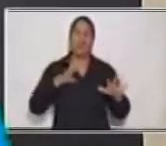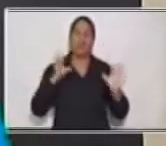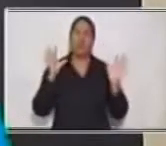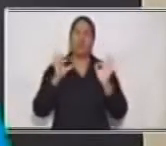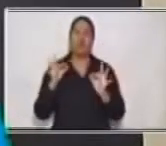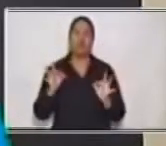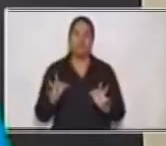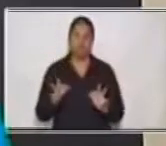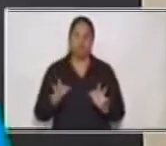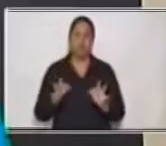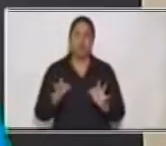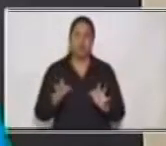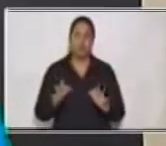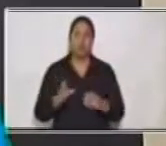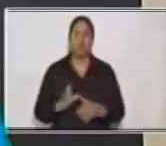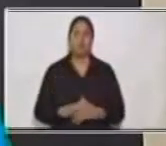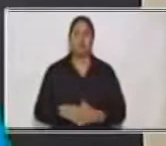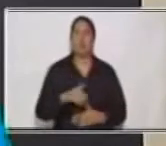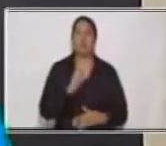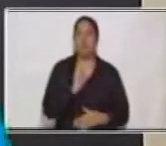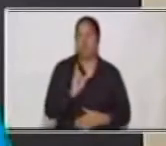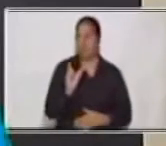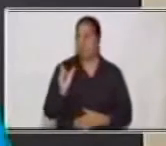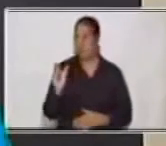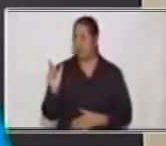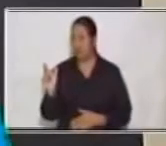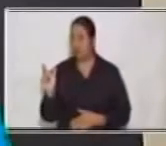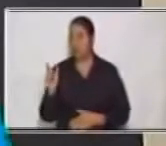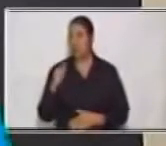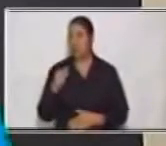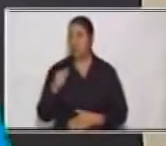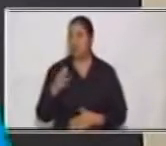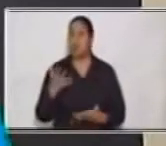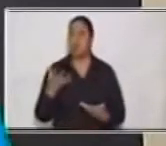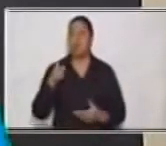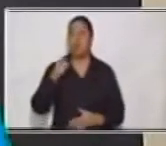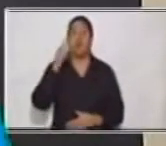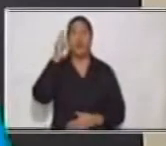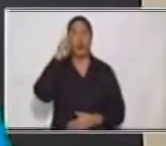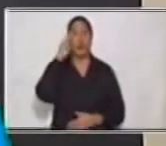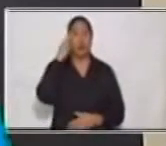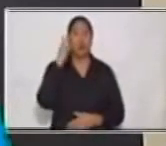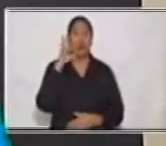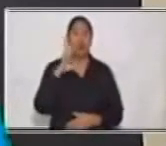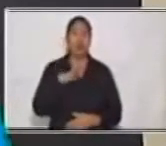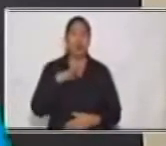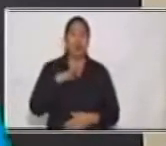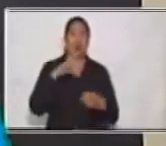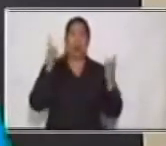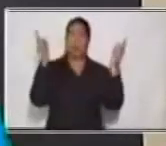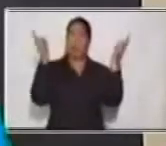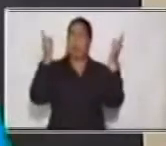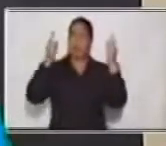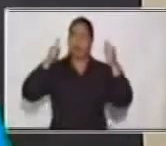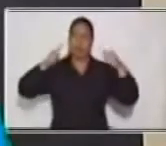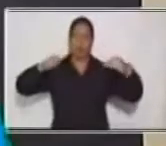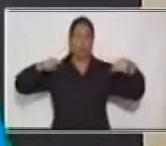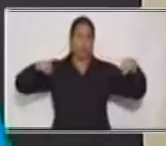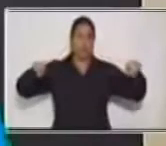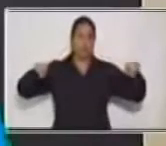Las ecuaciones para las asíntotas, recordemos, cuando es una hipérbola que está tendida sobre el eje